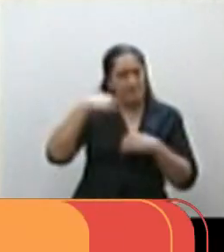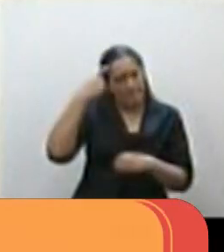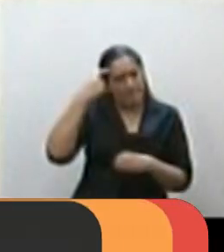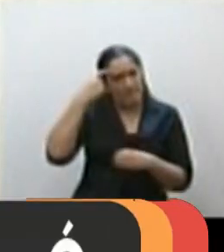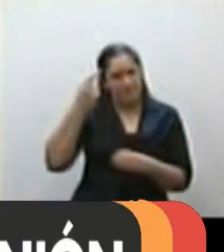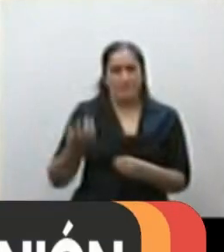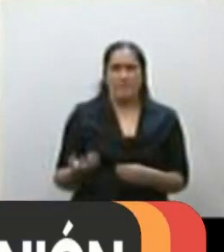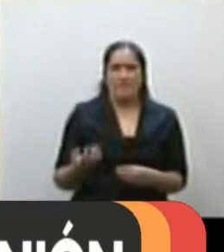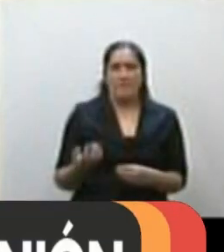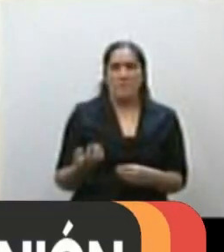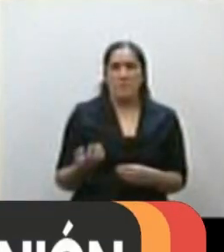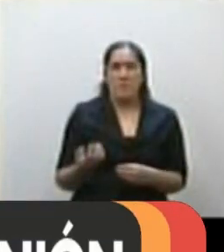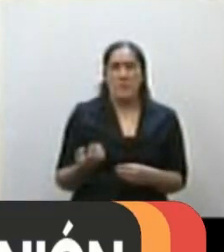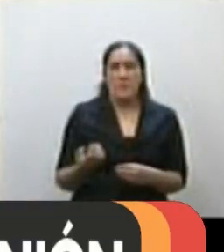dicen que